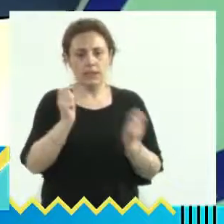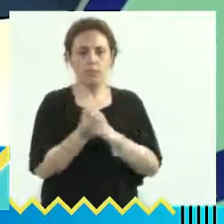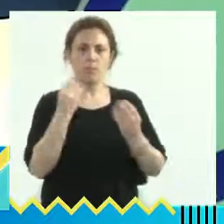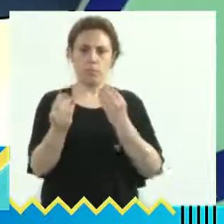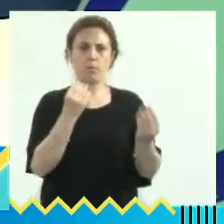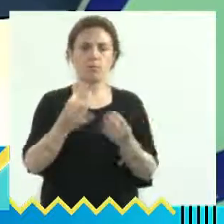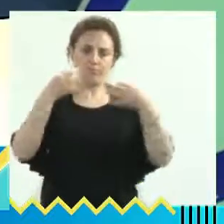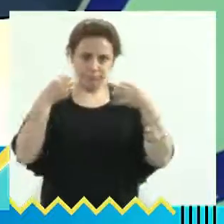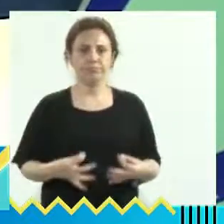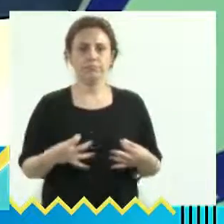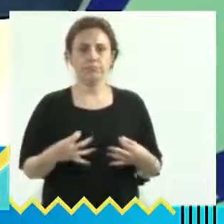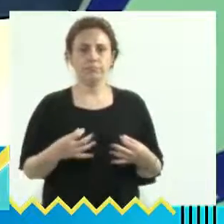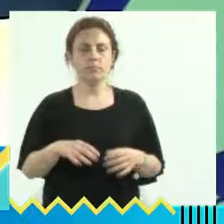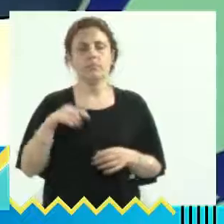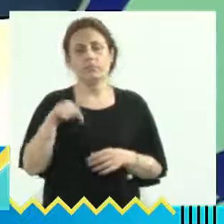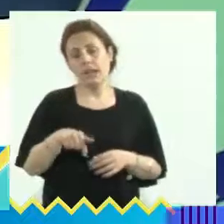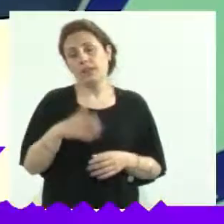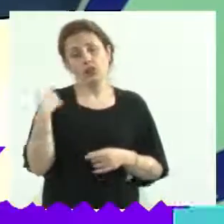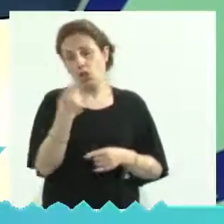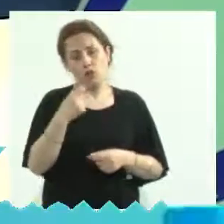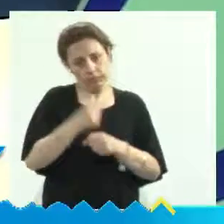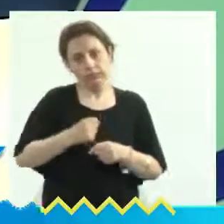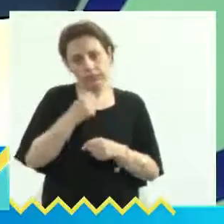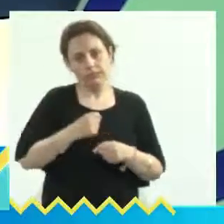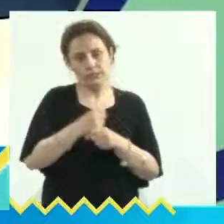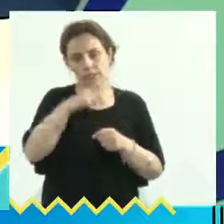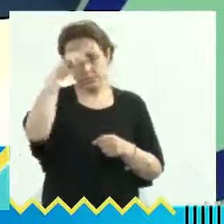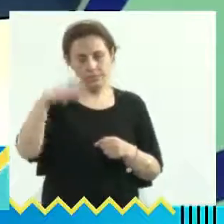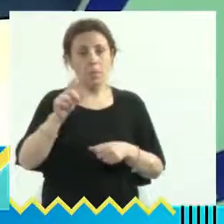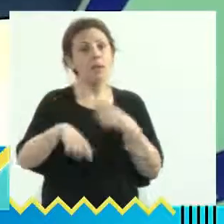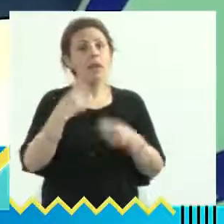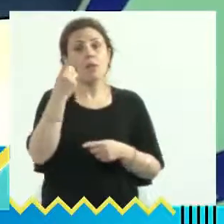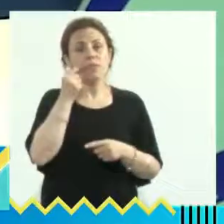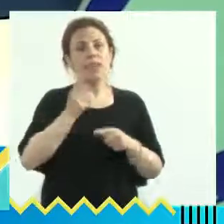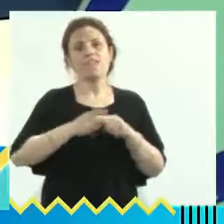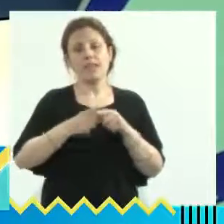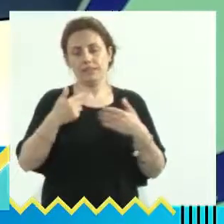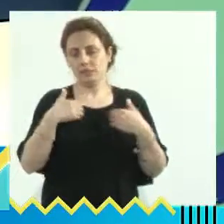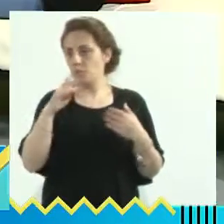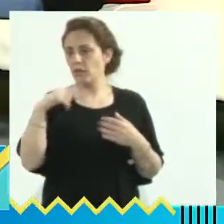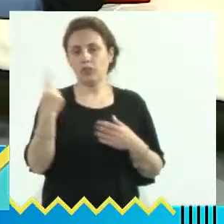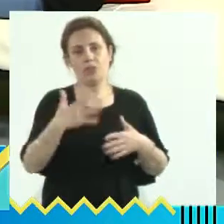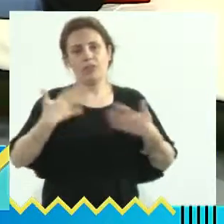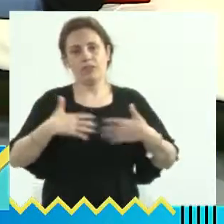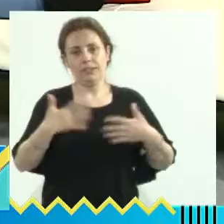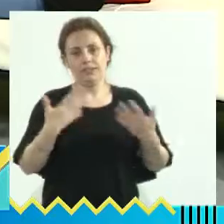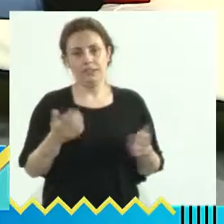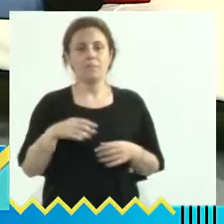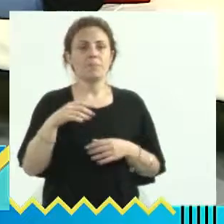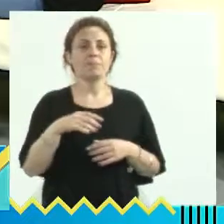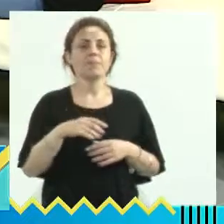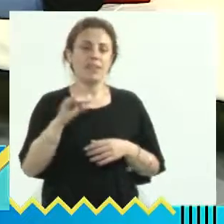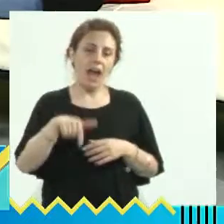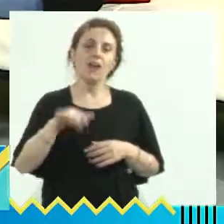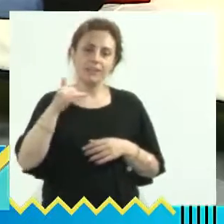estas cosas. Bien. Y bueno, ahí, trabajándolas. Digo, mañana va a ser un día de festejo para nosotras. Bien, ya se vaticina entonces